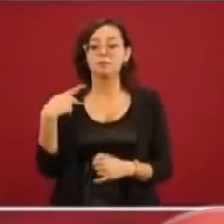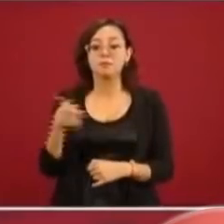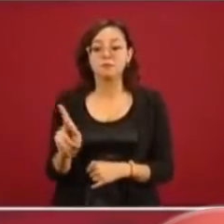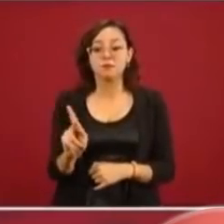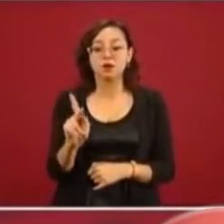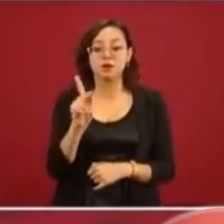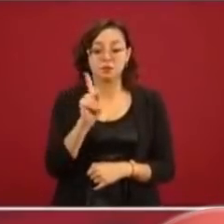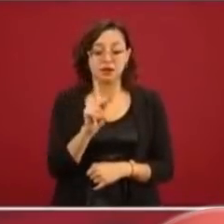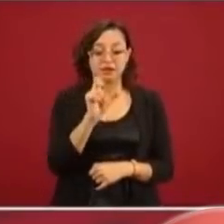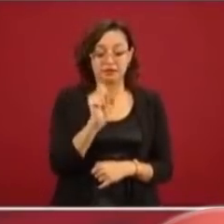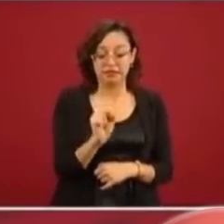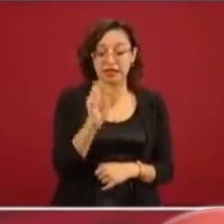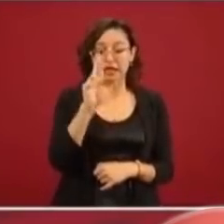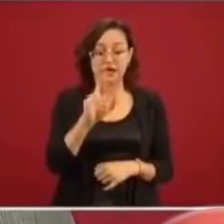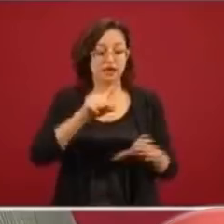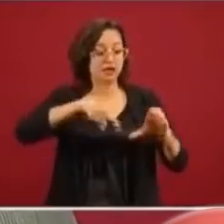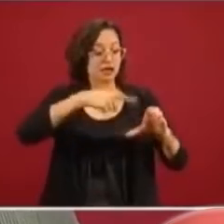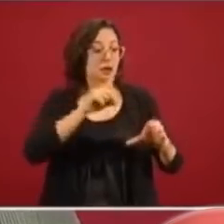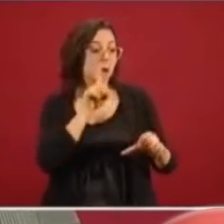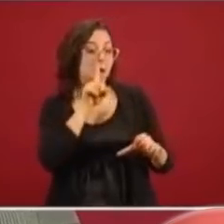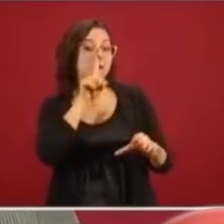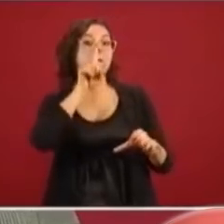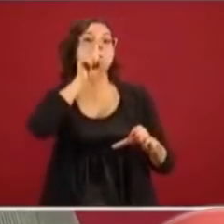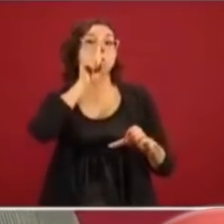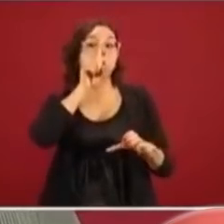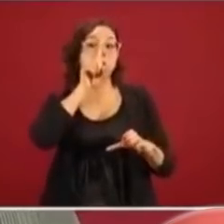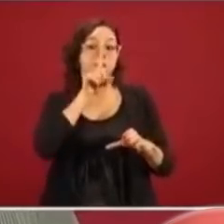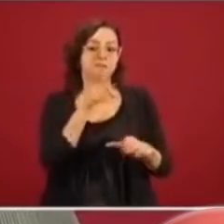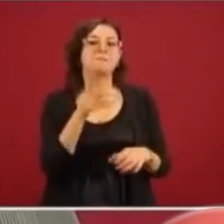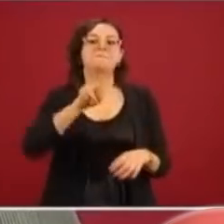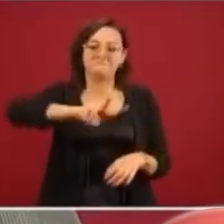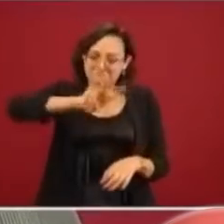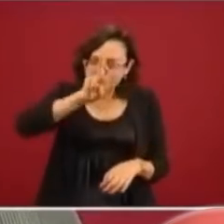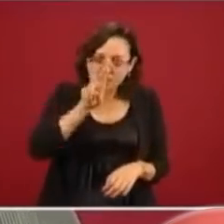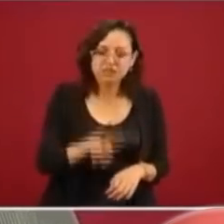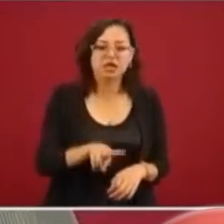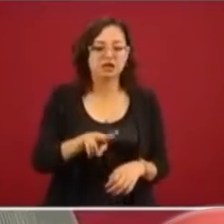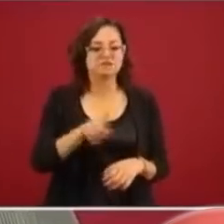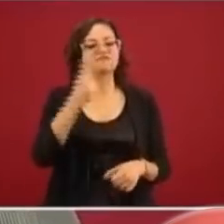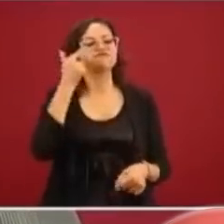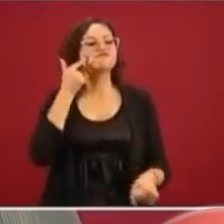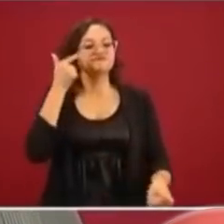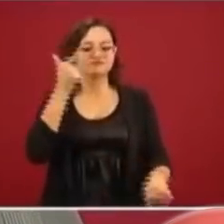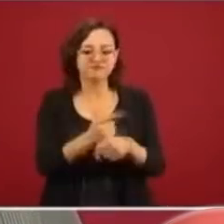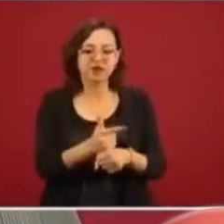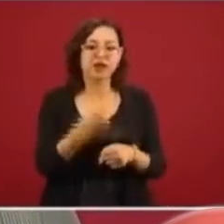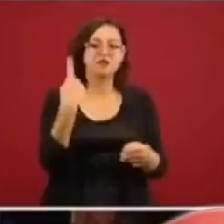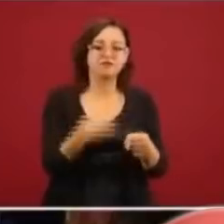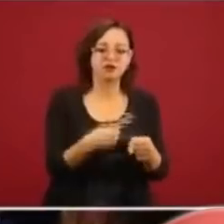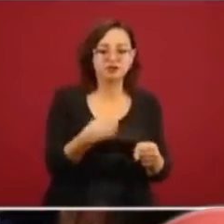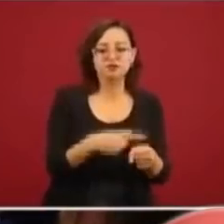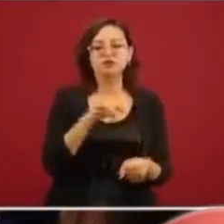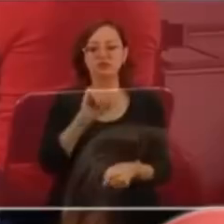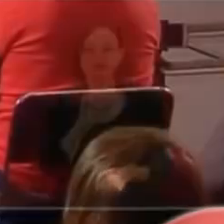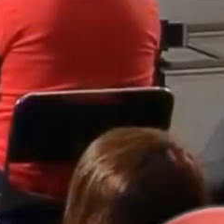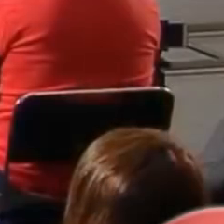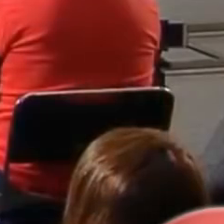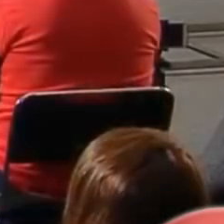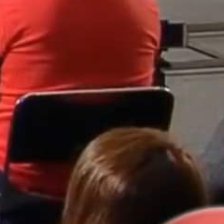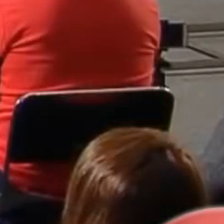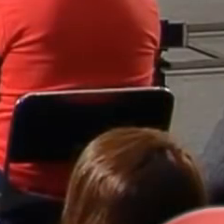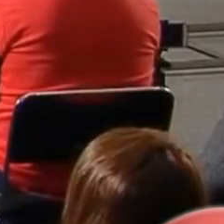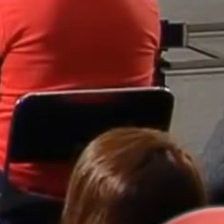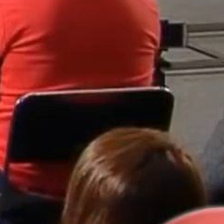de PCR, son las que ayudan directamente a conocer que está el virus y que